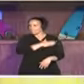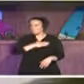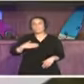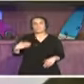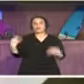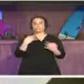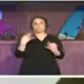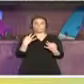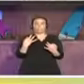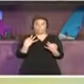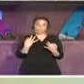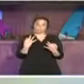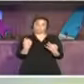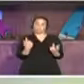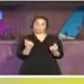pueblo.